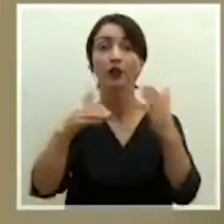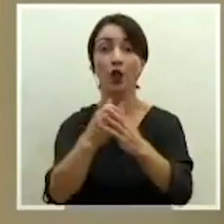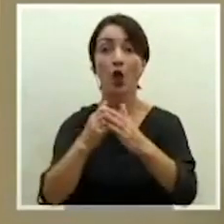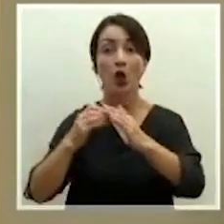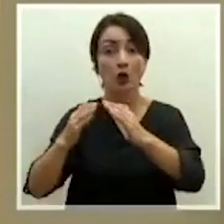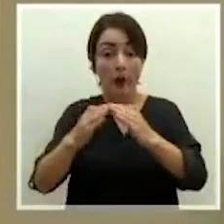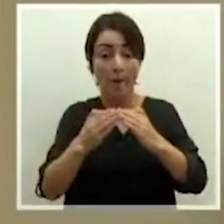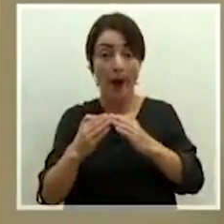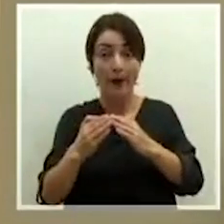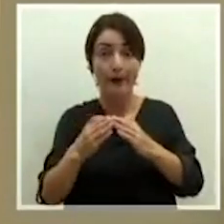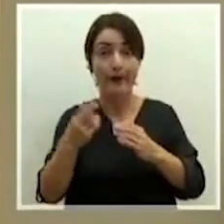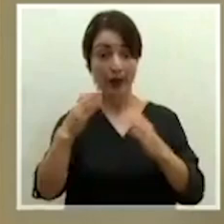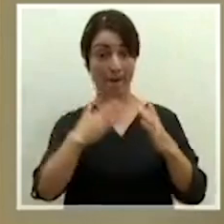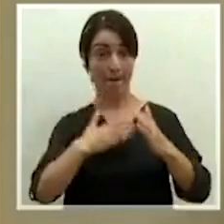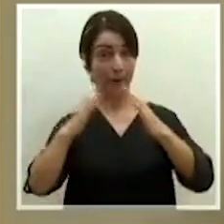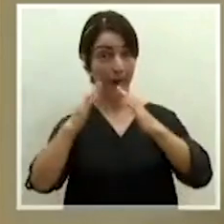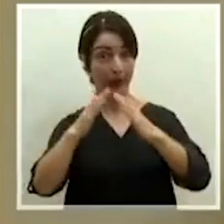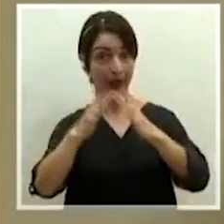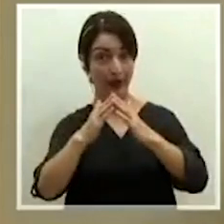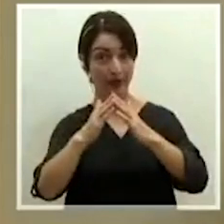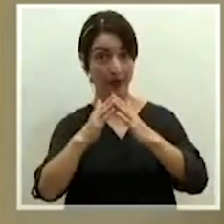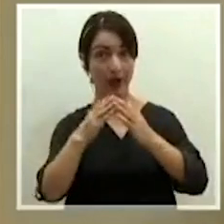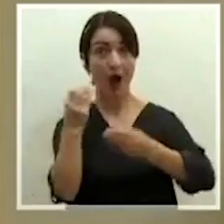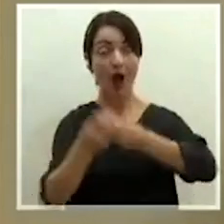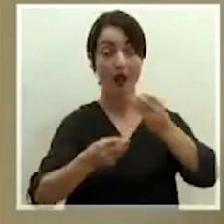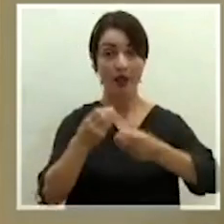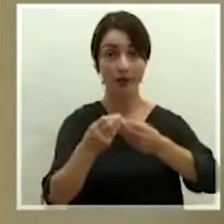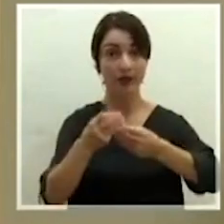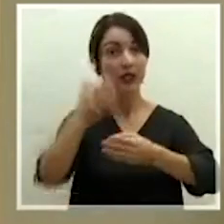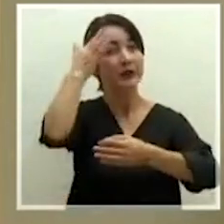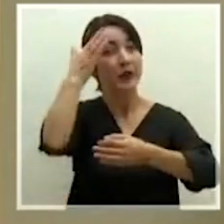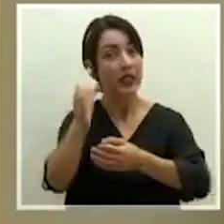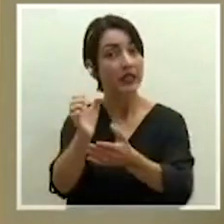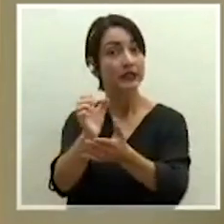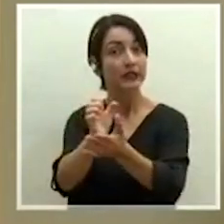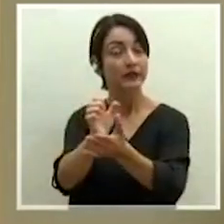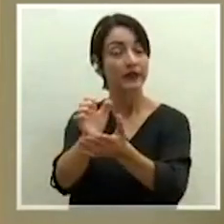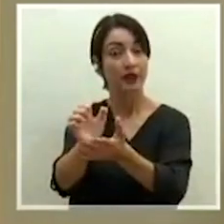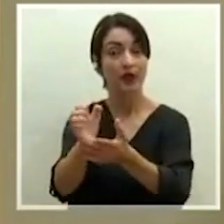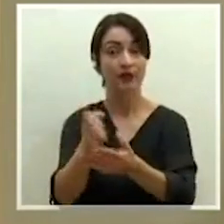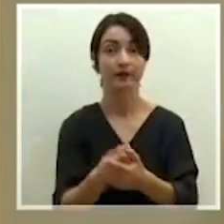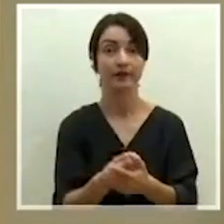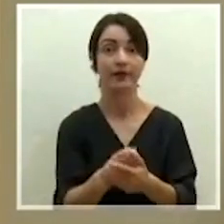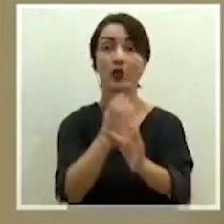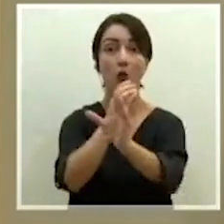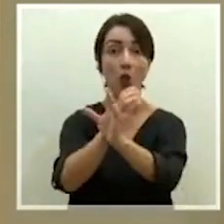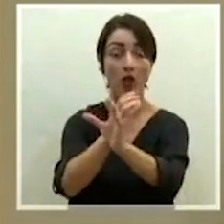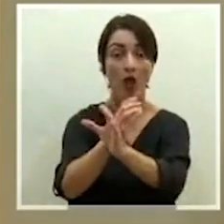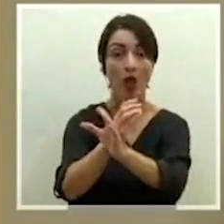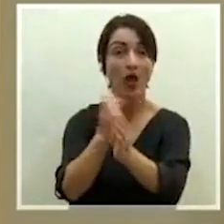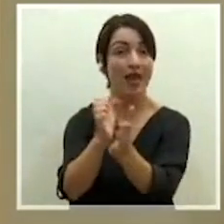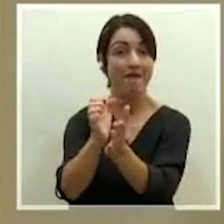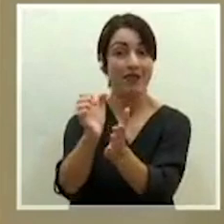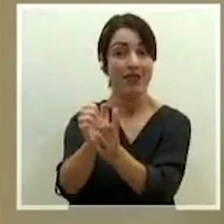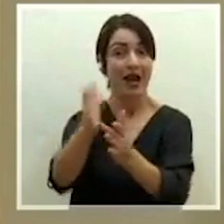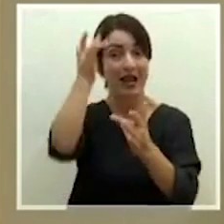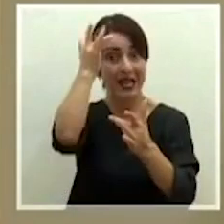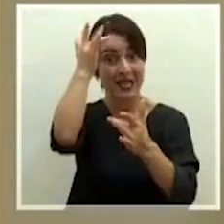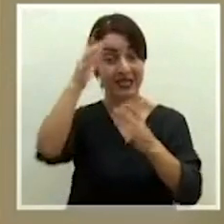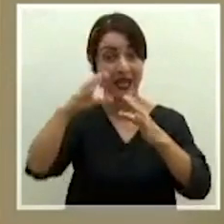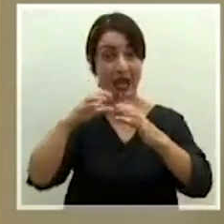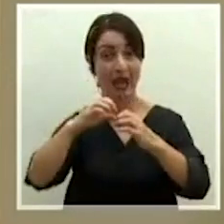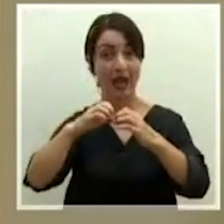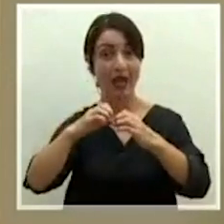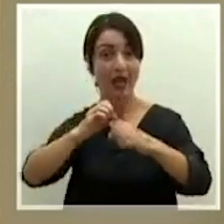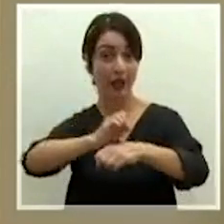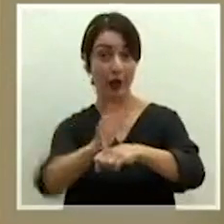barrios, de nuestra casa, a tomar todas las medidas de prevención para evitar que la transmisión de esta enfermedad